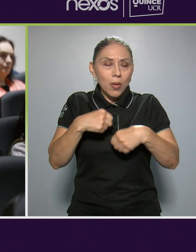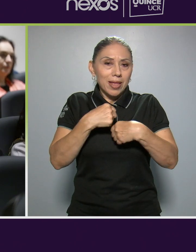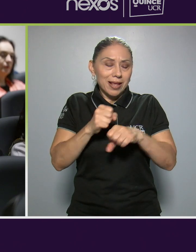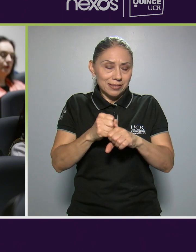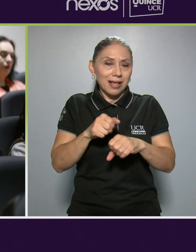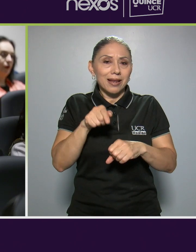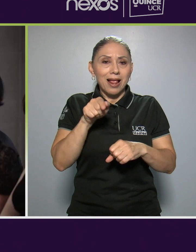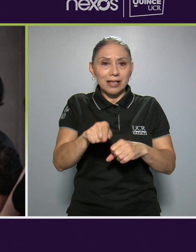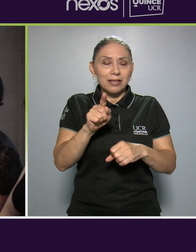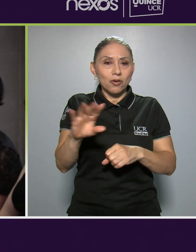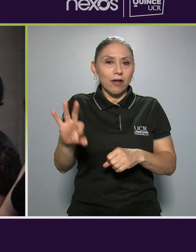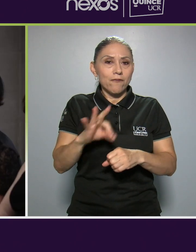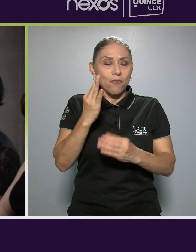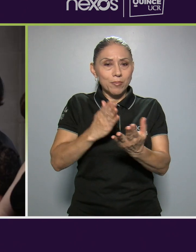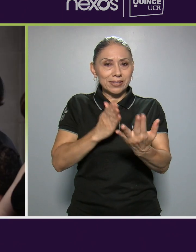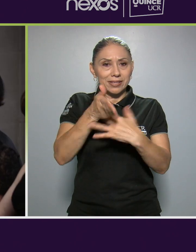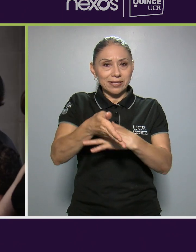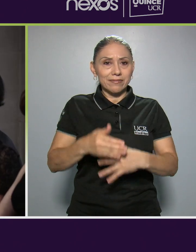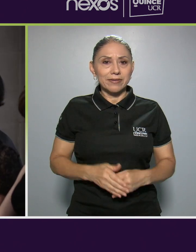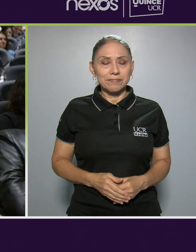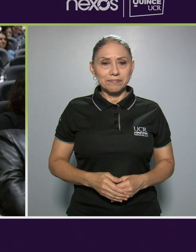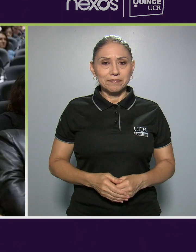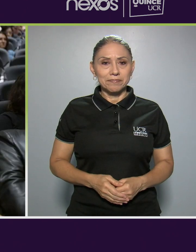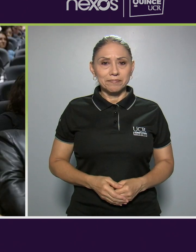lectura de una manera accesible.